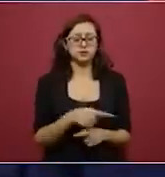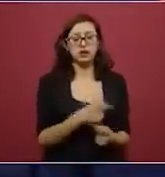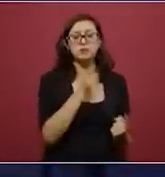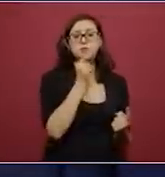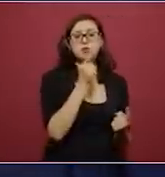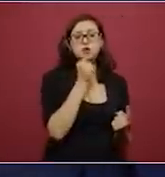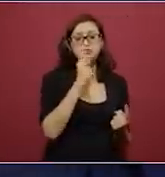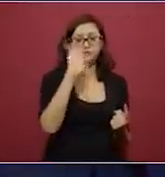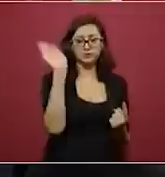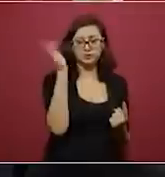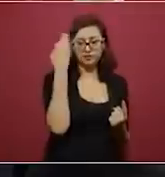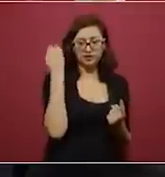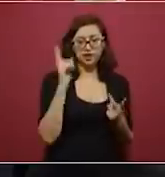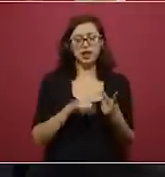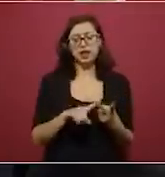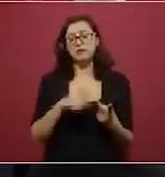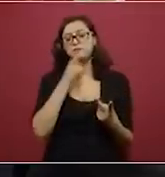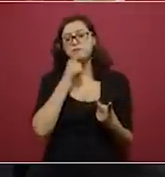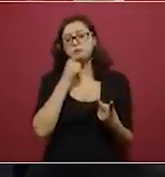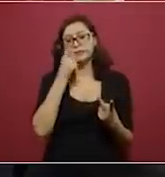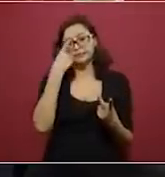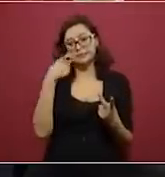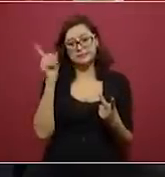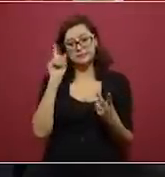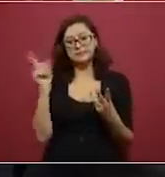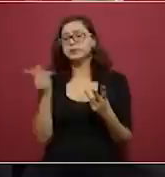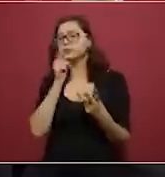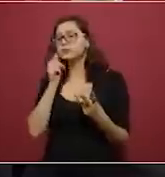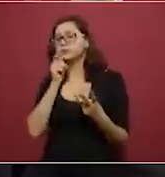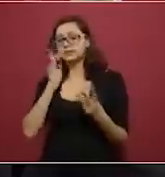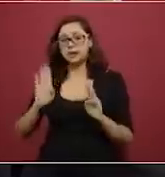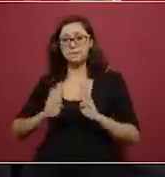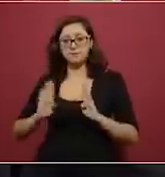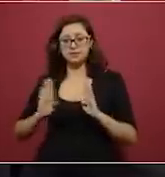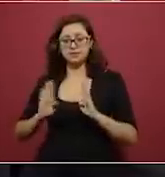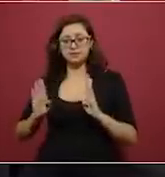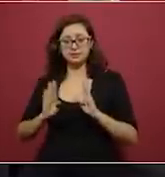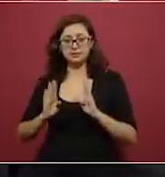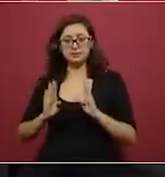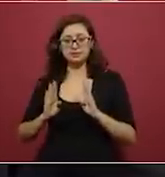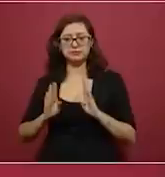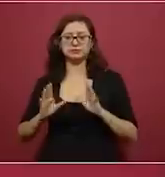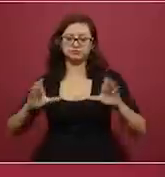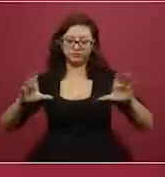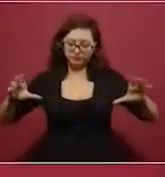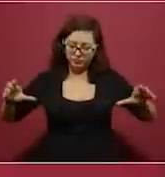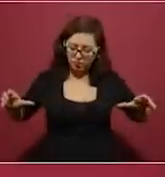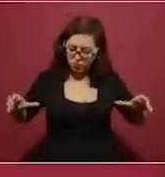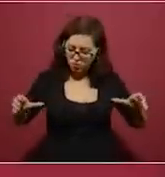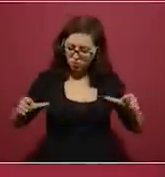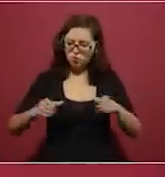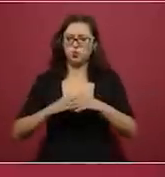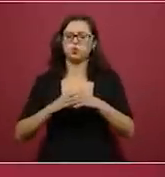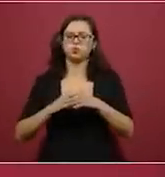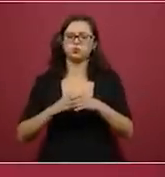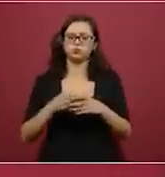federal la policía naval la policía militar y se constituye con